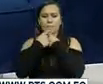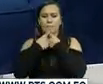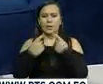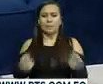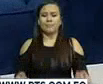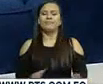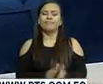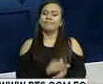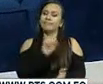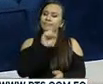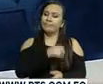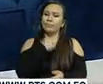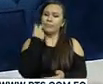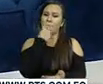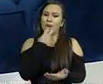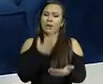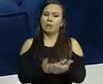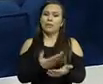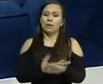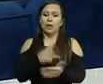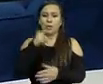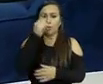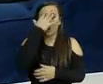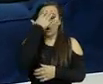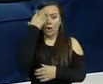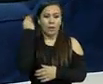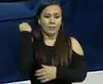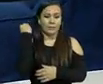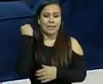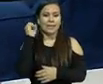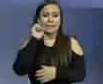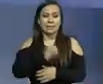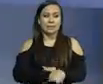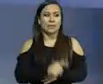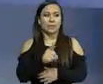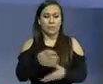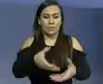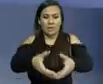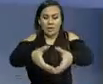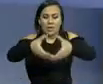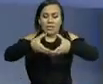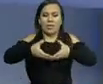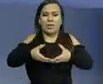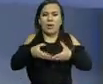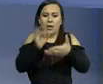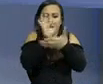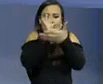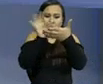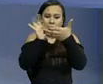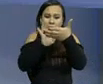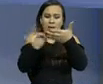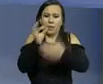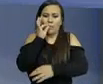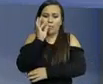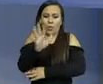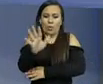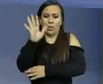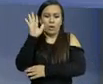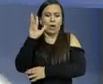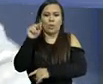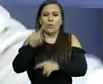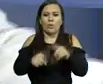bastante probable pero no nos olvidemos lo que le acaba de decir si usted me presenta una declaración juramentada no tengo por qué